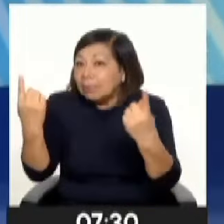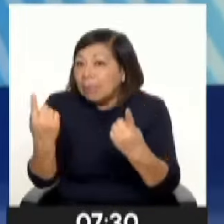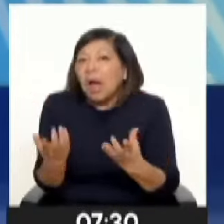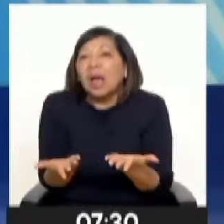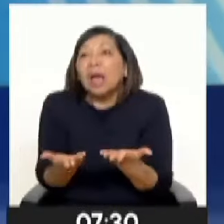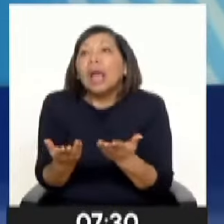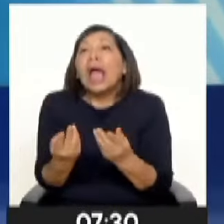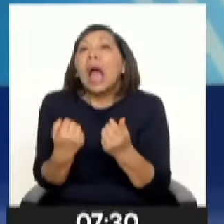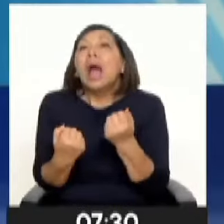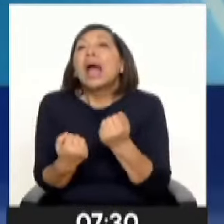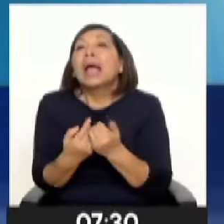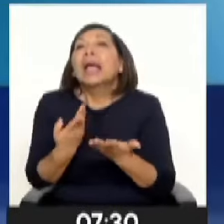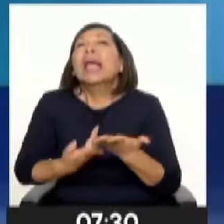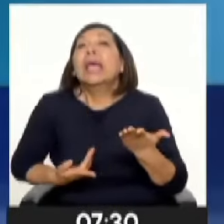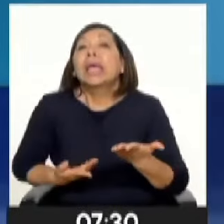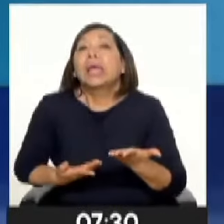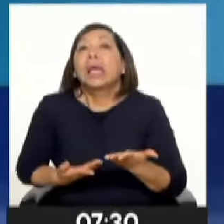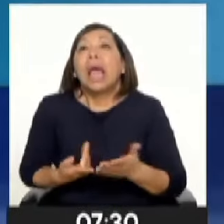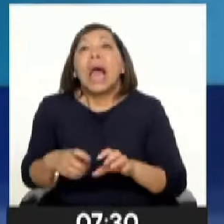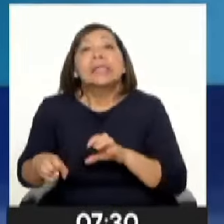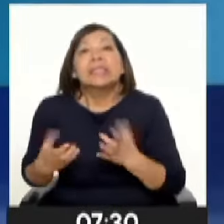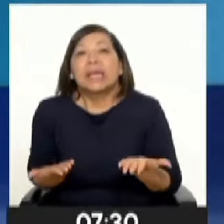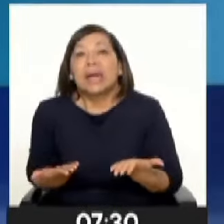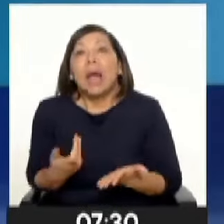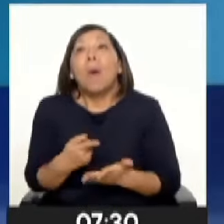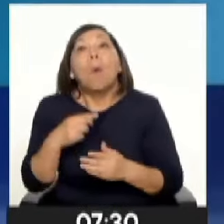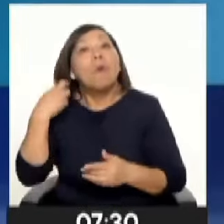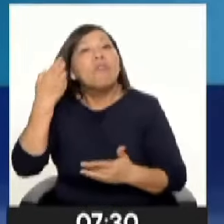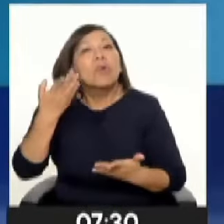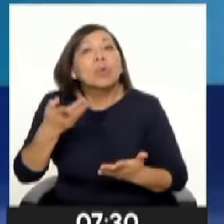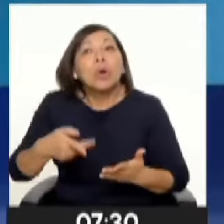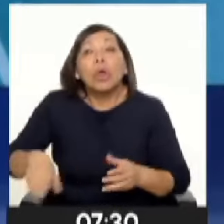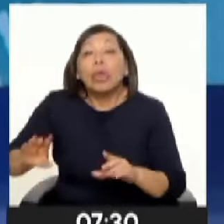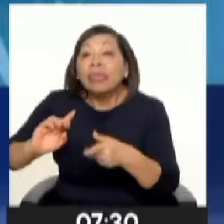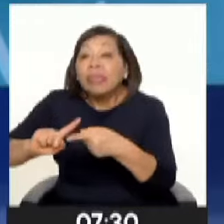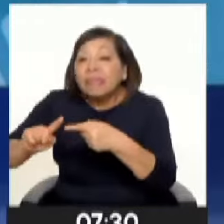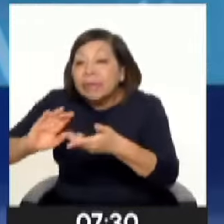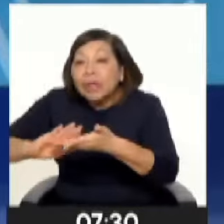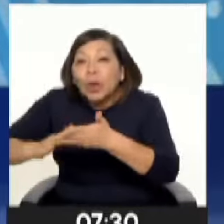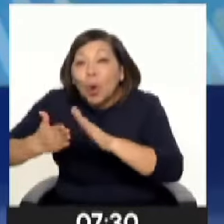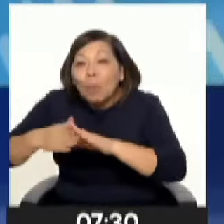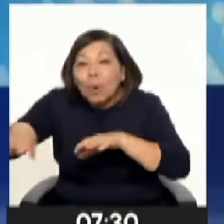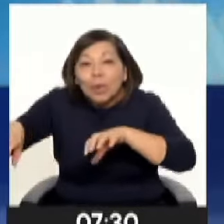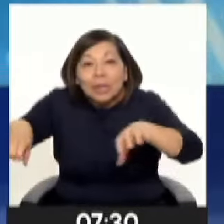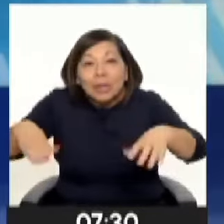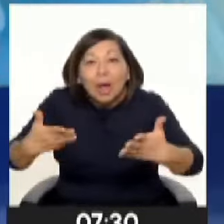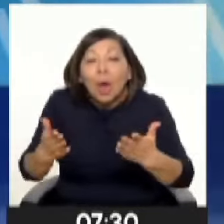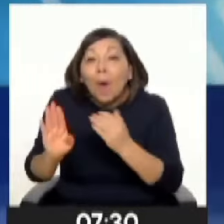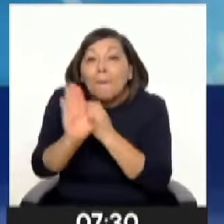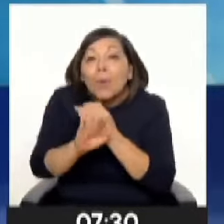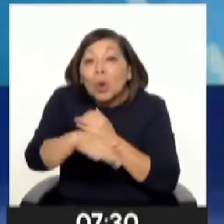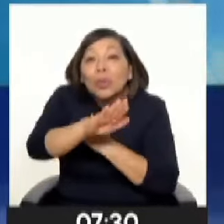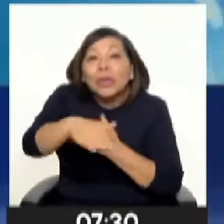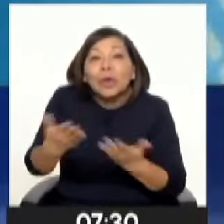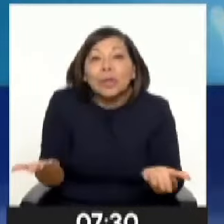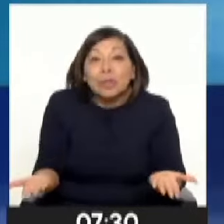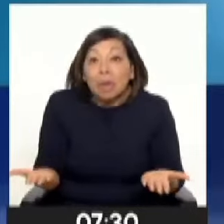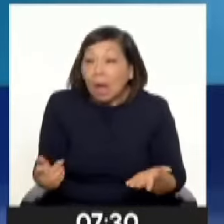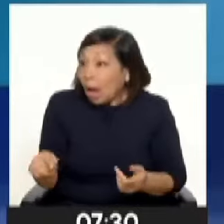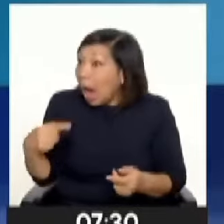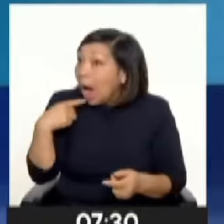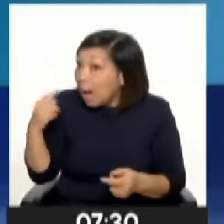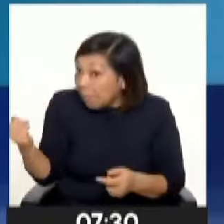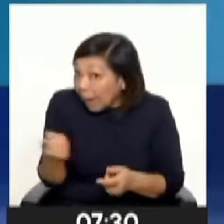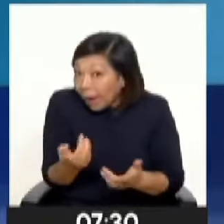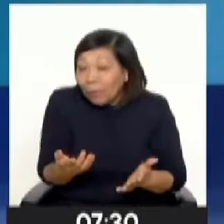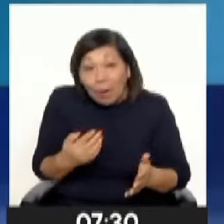dando un respaldo a las sociedades o a las comunidades donde se proteja a los niños. ¿Alguien ha salido